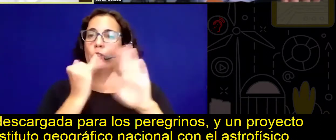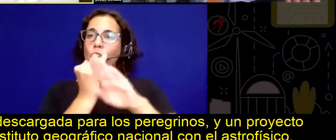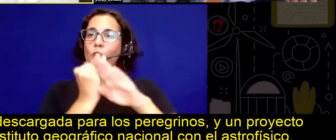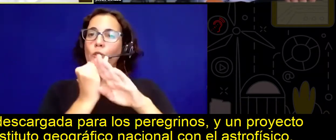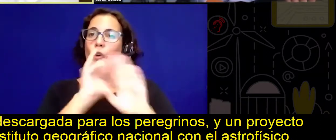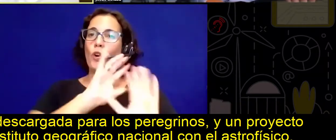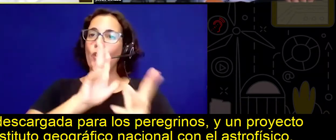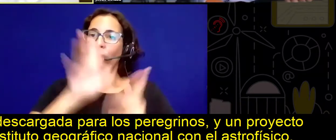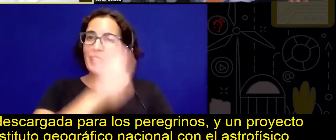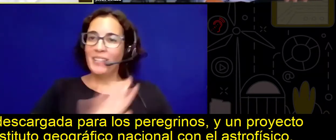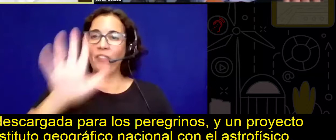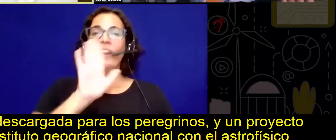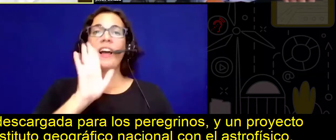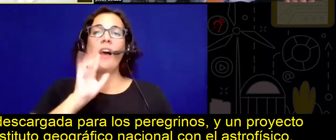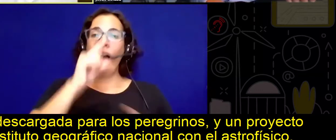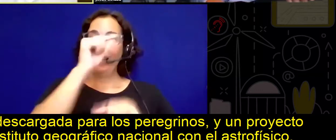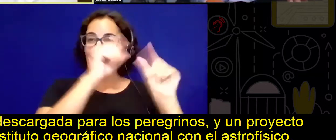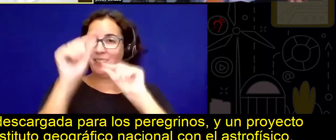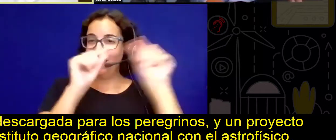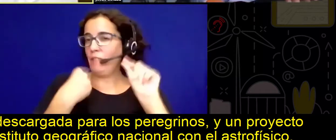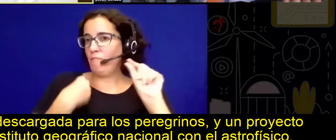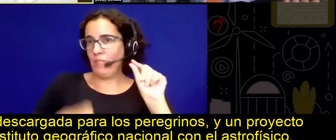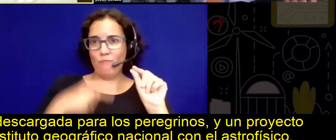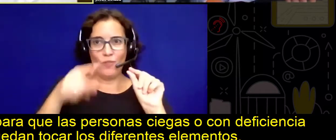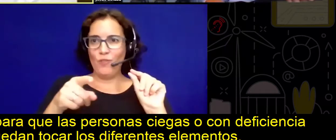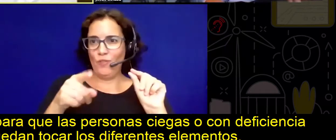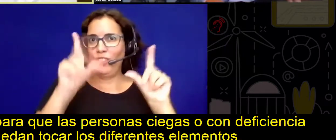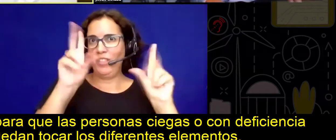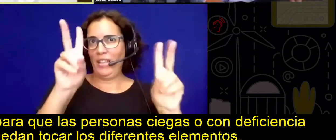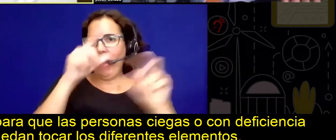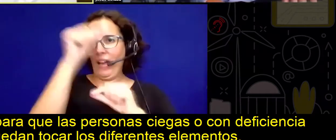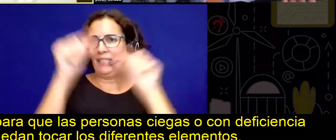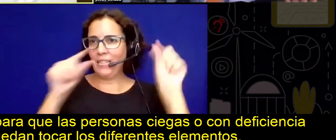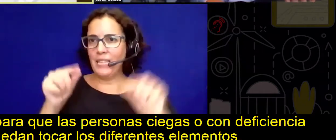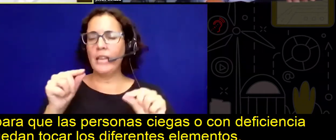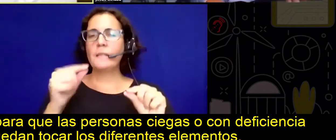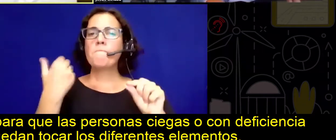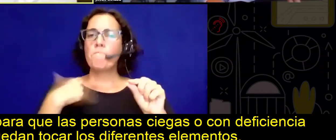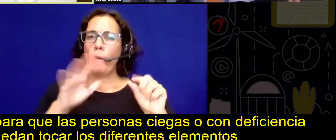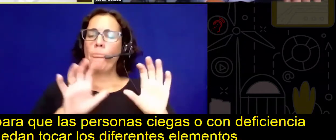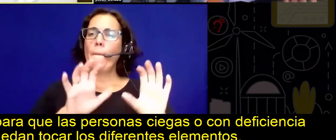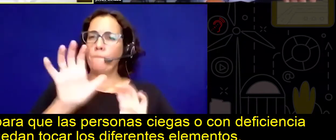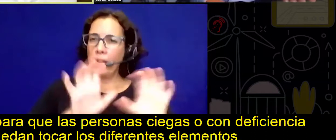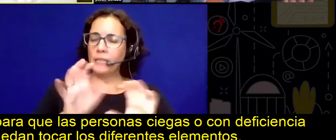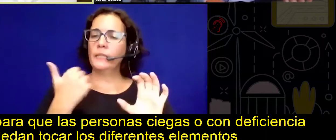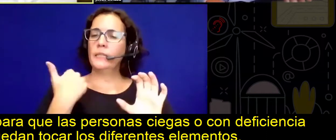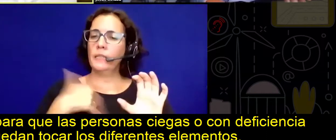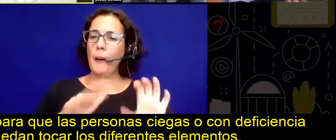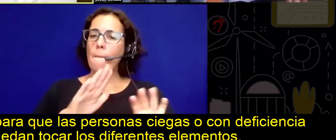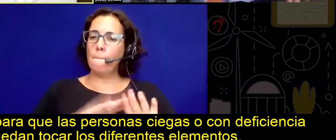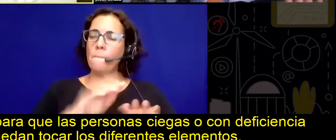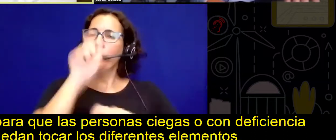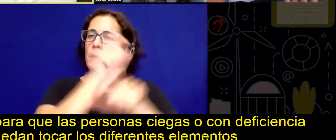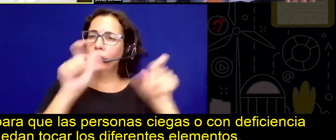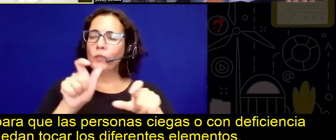de estrellas y precisamente eso, con el astrofísico, ¿no? Con una maqueta para que las personas ciegas